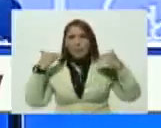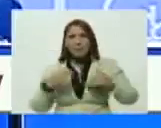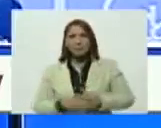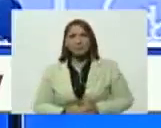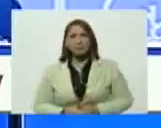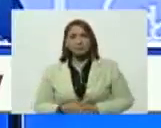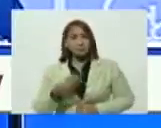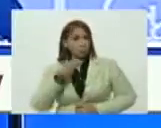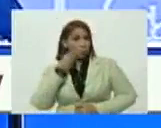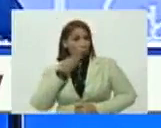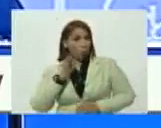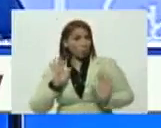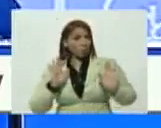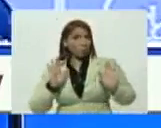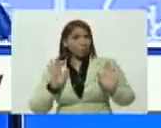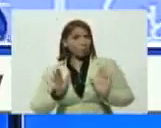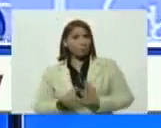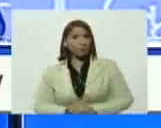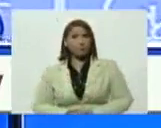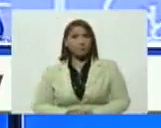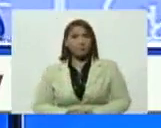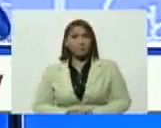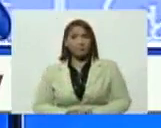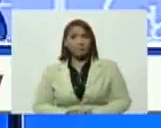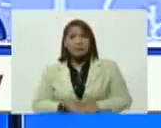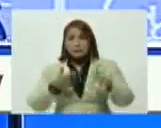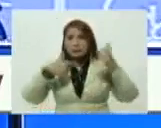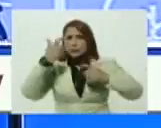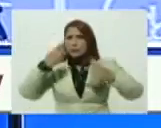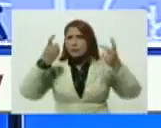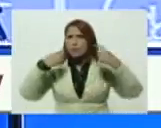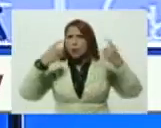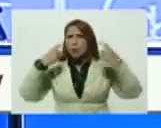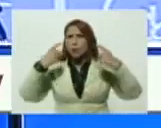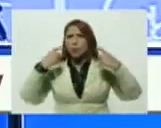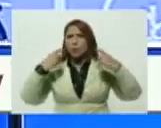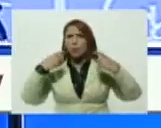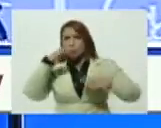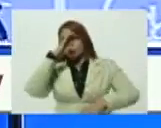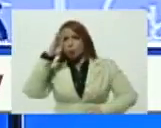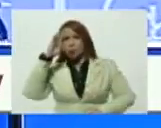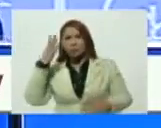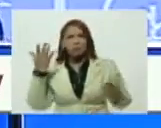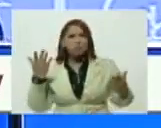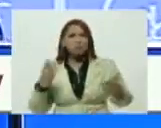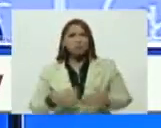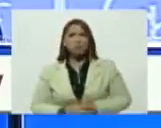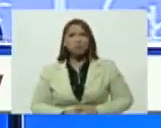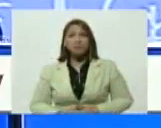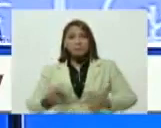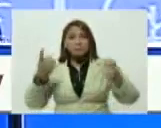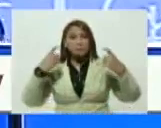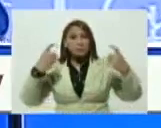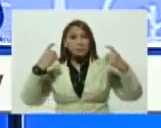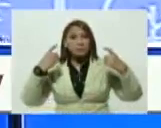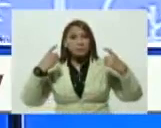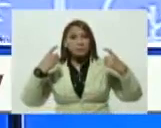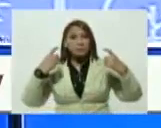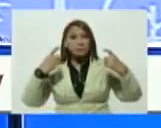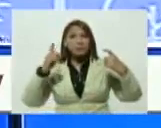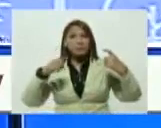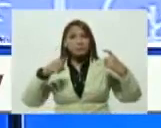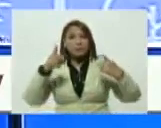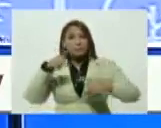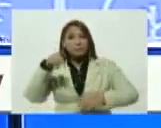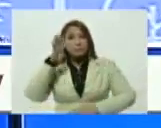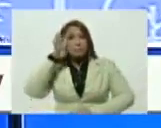Estamos jóvenes todavía. Chávez nos formó, nos forjó, Diosdado. Nos formó Pedro Infante, nos